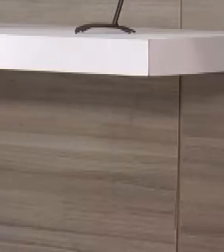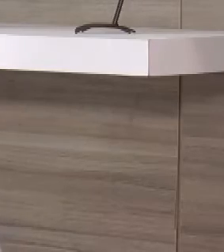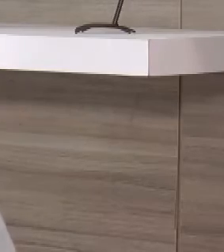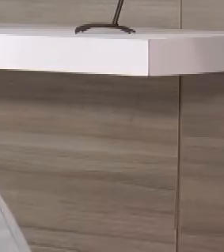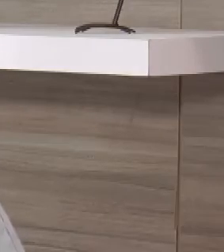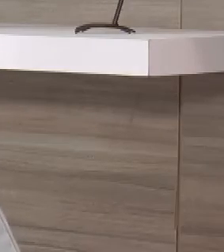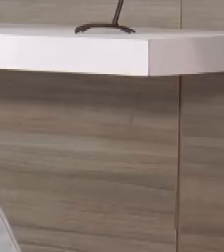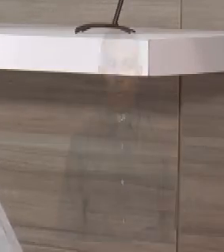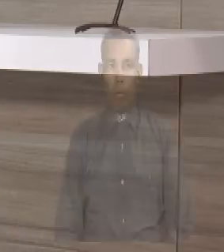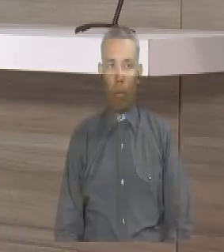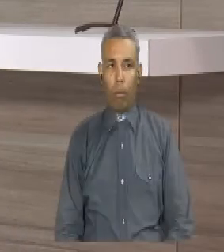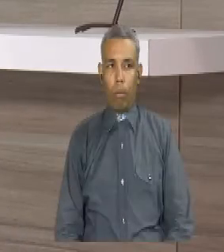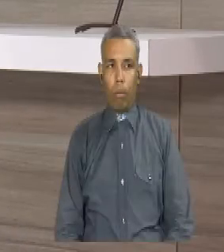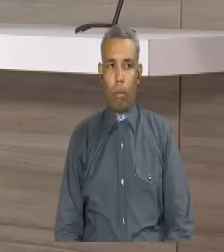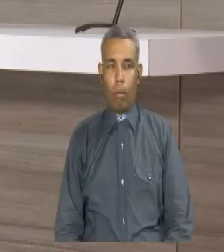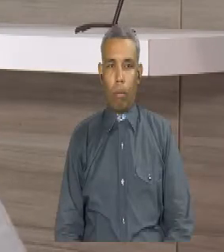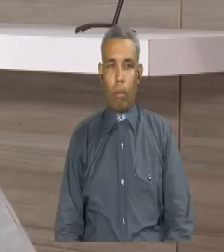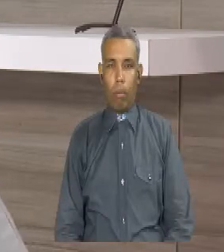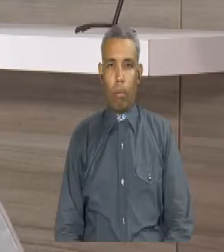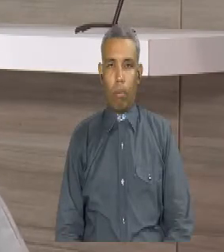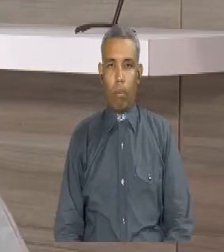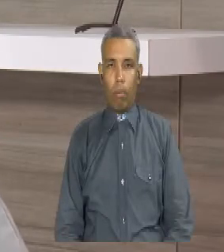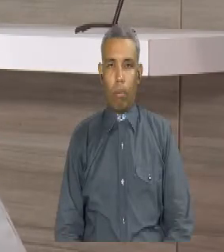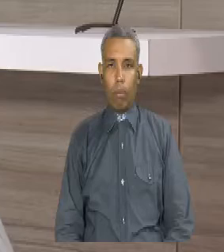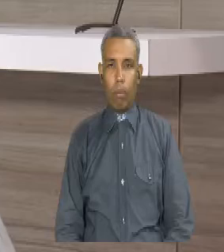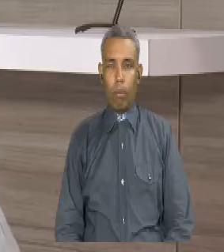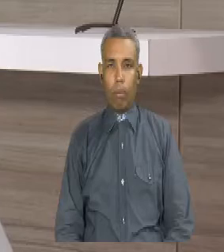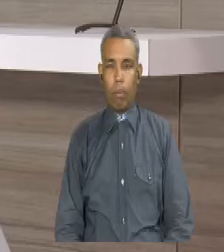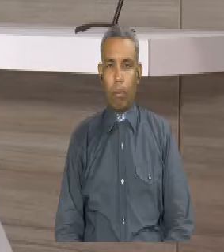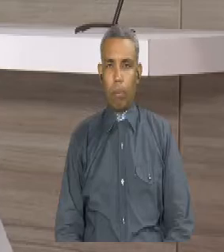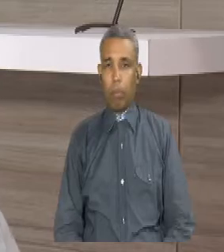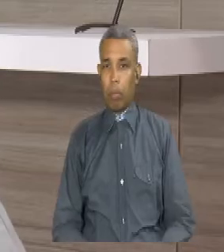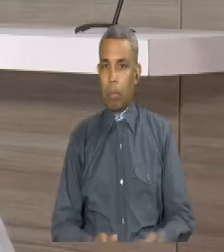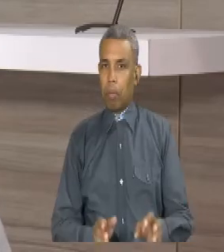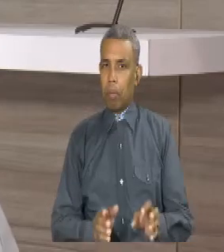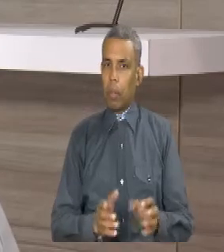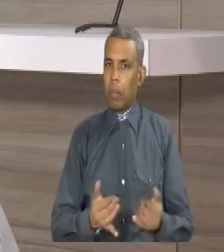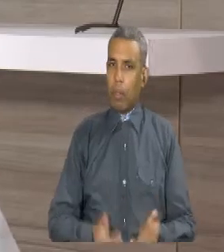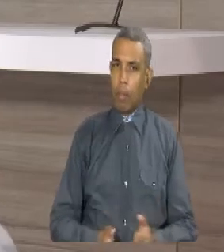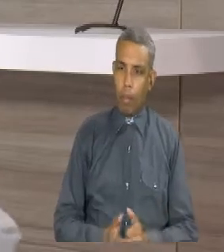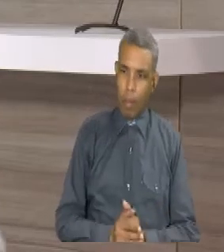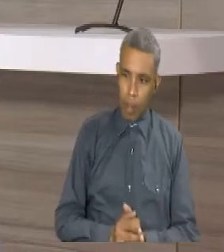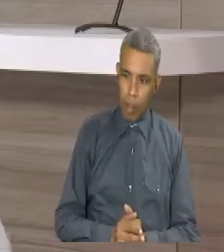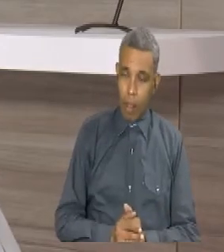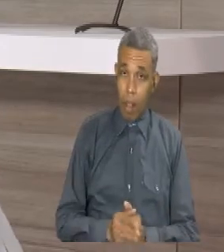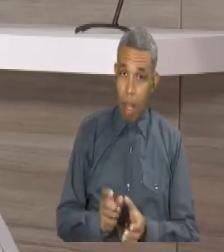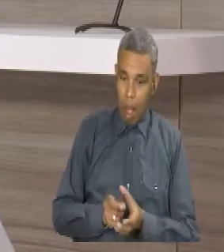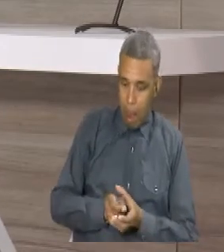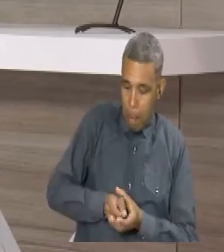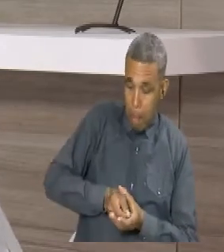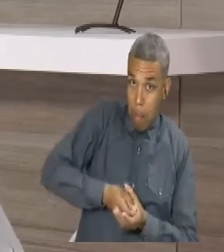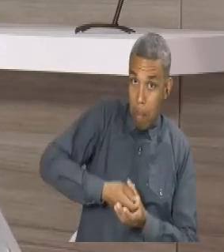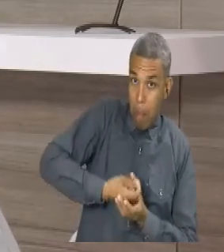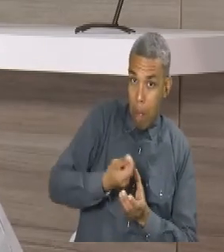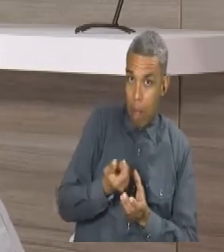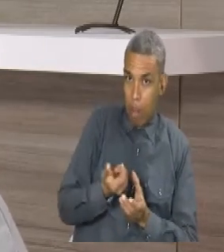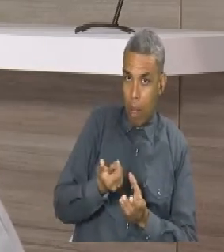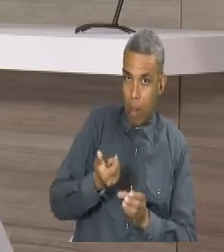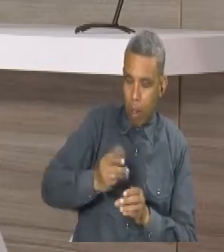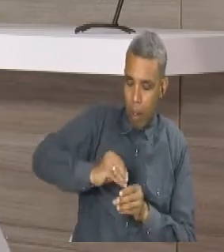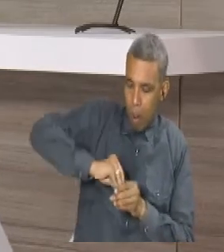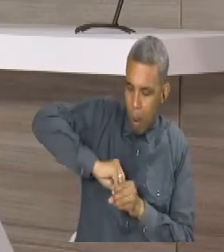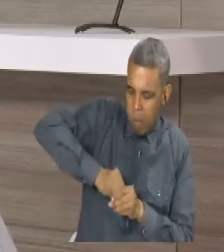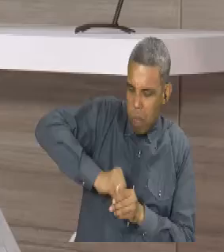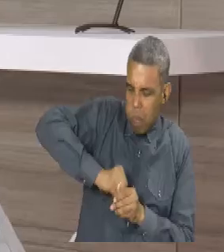deliciosa, fácil y práctica. Como siempre lo he dicho, vamos a hacer unas papas rellenas con atún, pero una forma diferente. ¿Cuál es la idea?